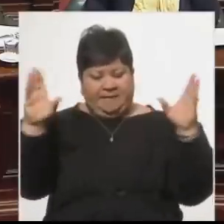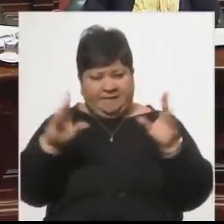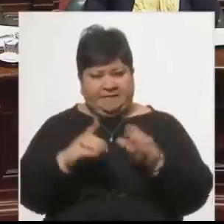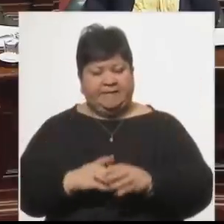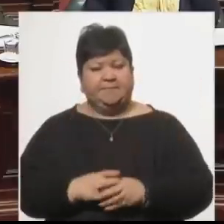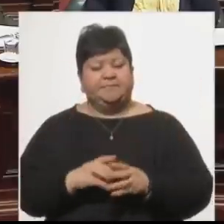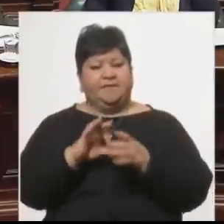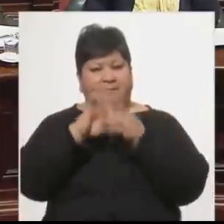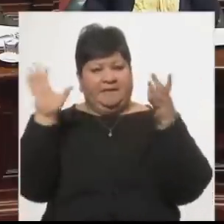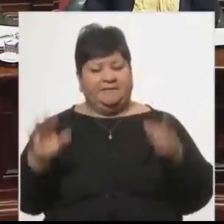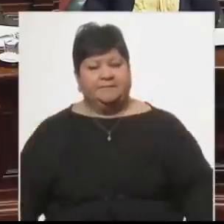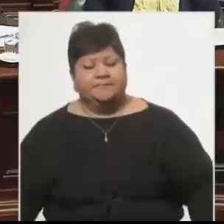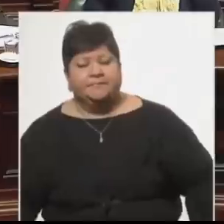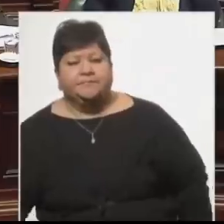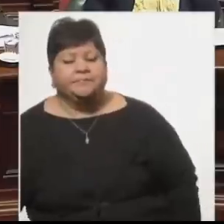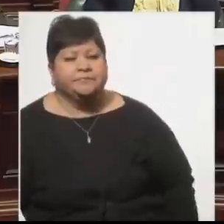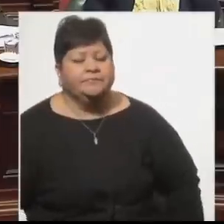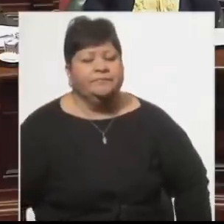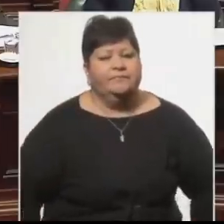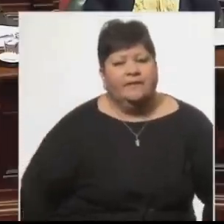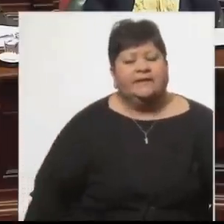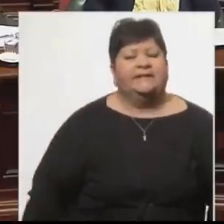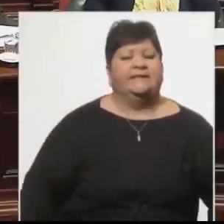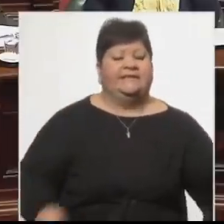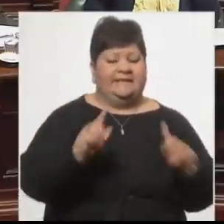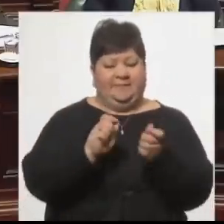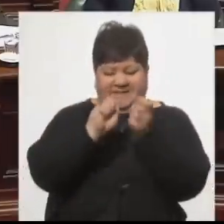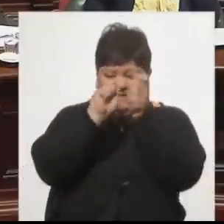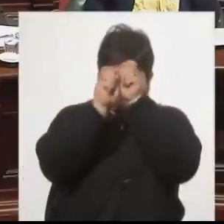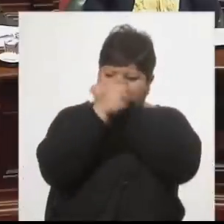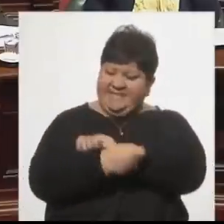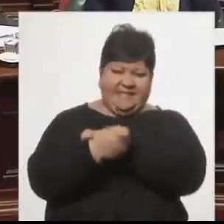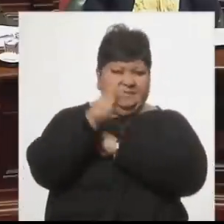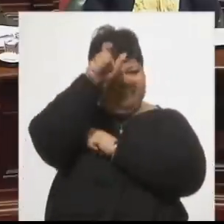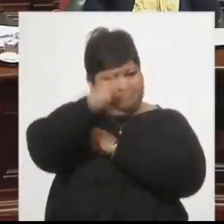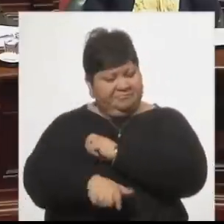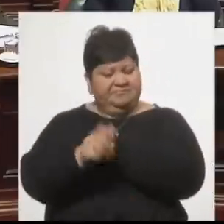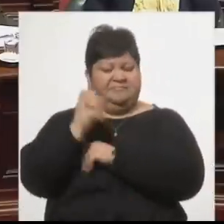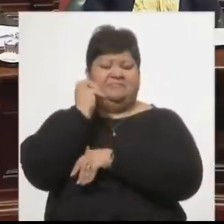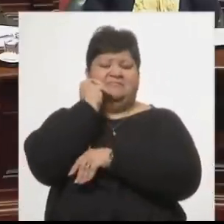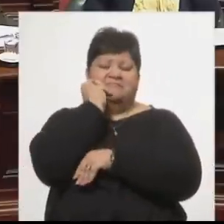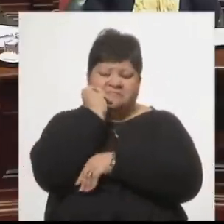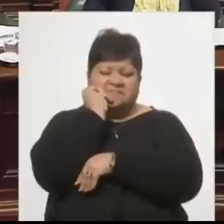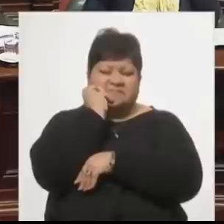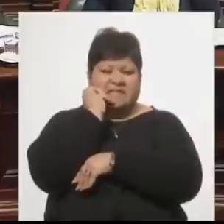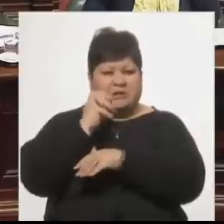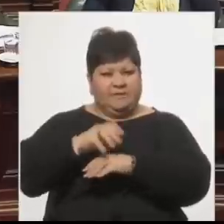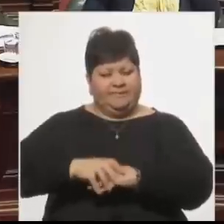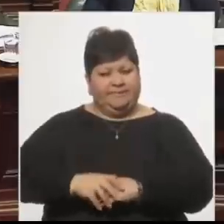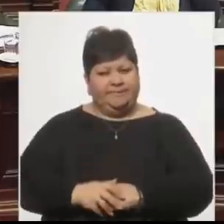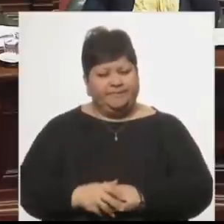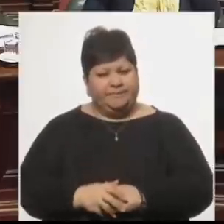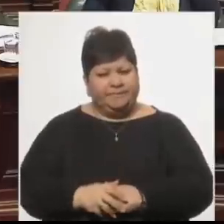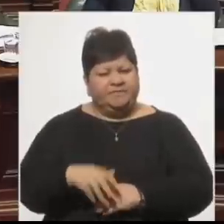hablar, por nombrar uno solo, del gran reformador de este país que fue don Pepe Valle. Esos son